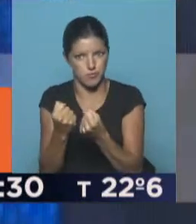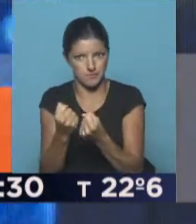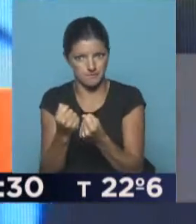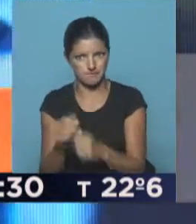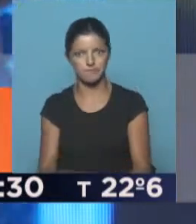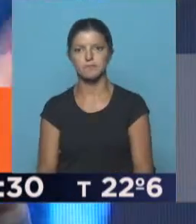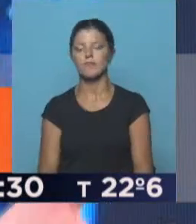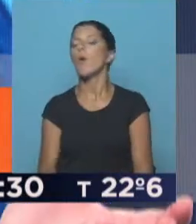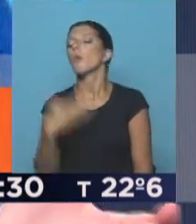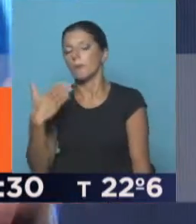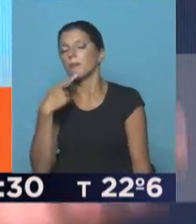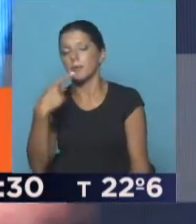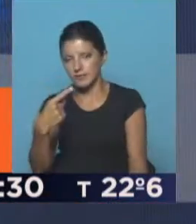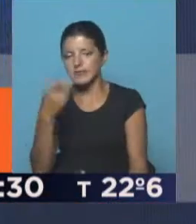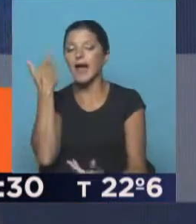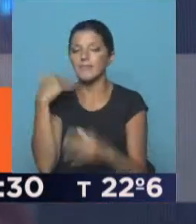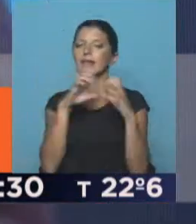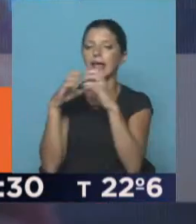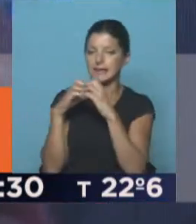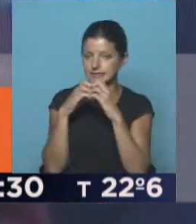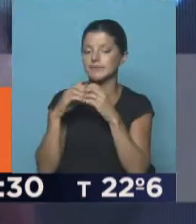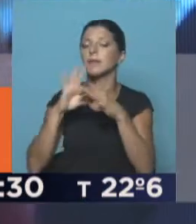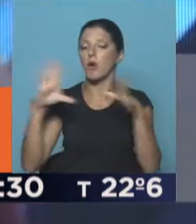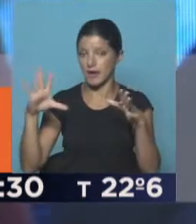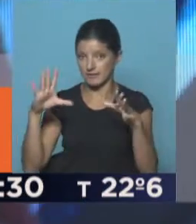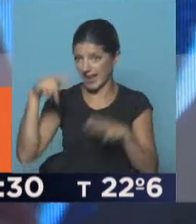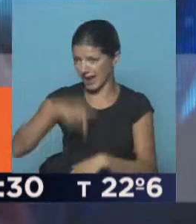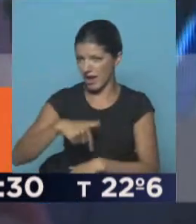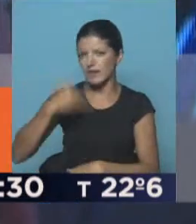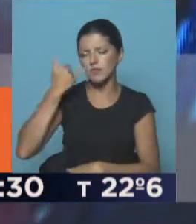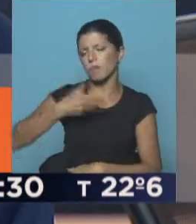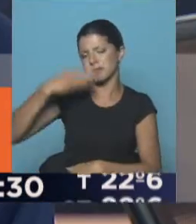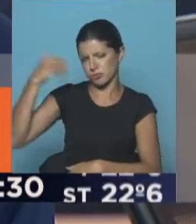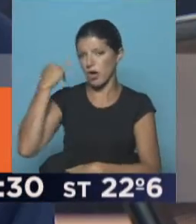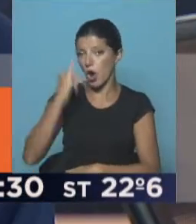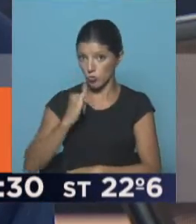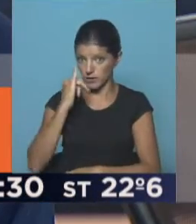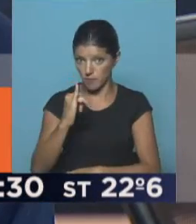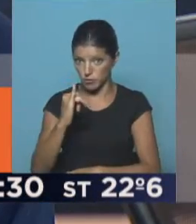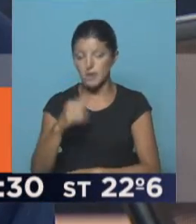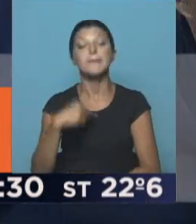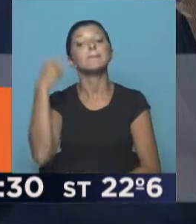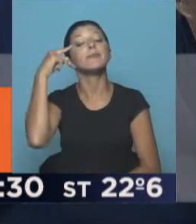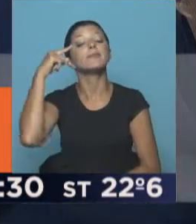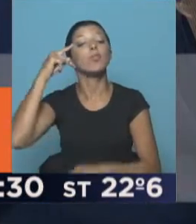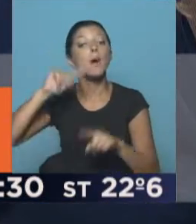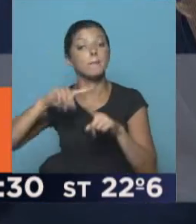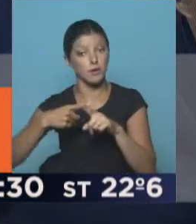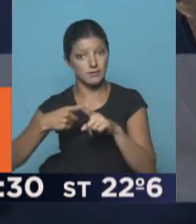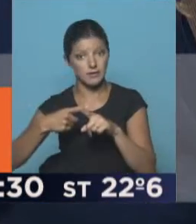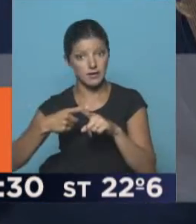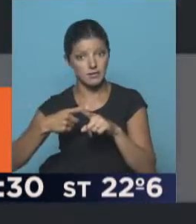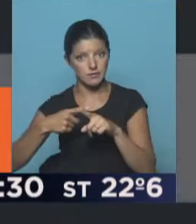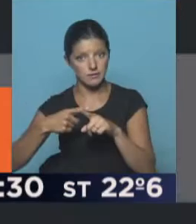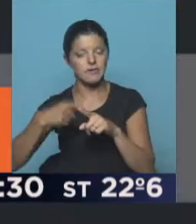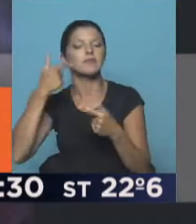uno podría decir, bueno, la crisis de la socialdemocracia en Europa, venimos hablando de este programa hace bastante. Uno puede decir, desde un punto de vista político, está expresada en